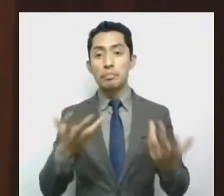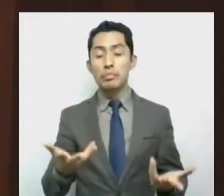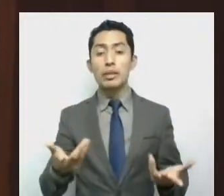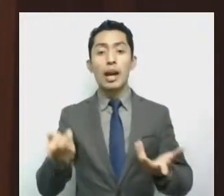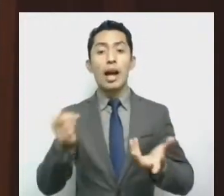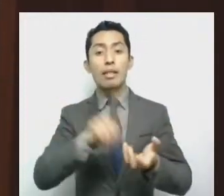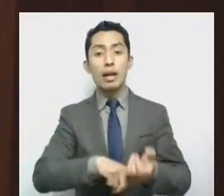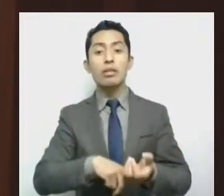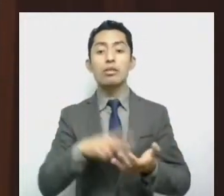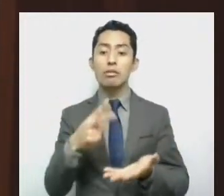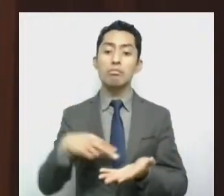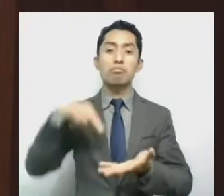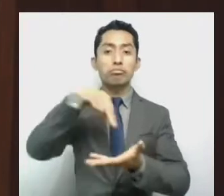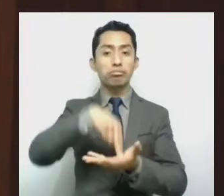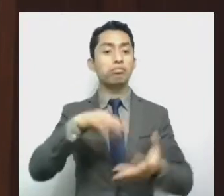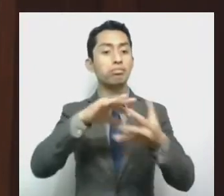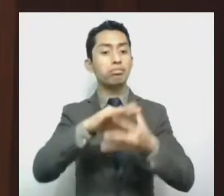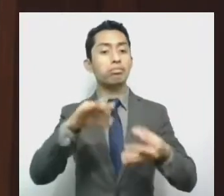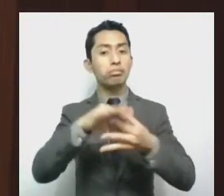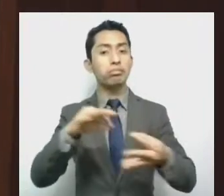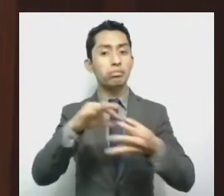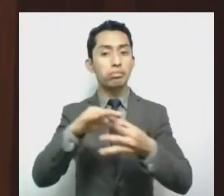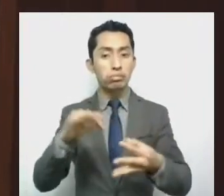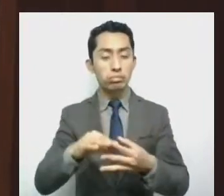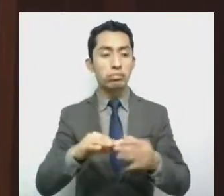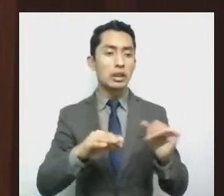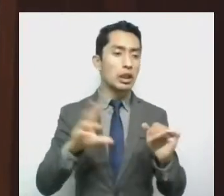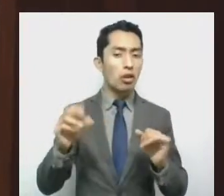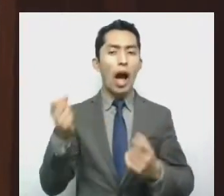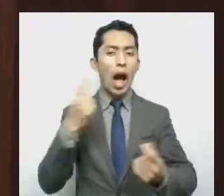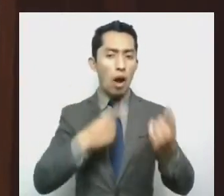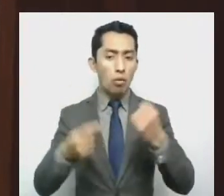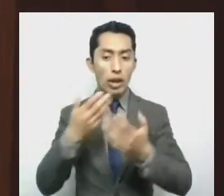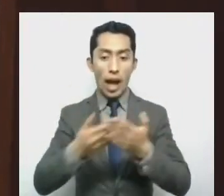y quienes no en este momento,